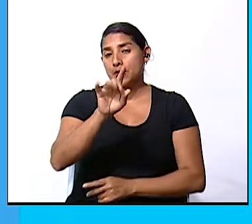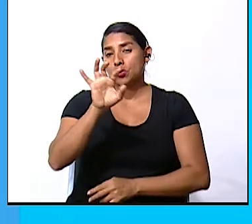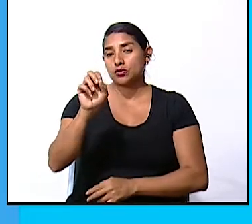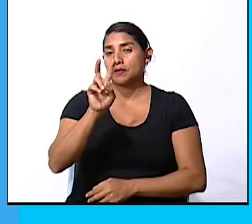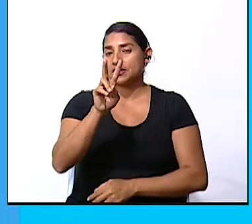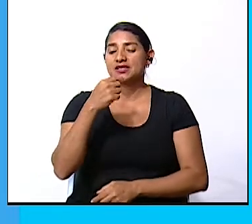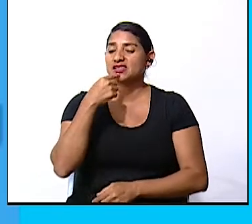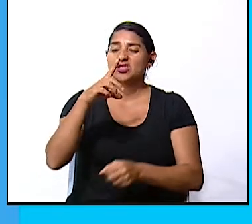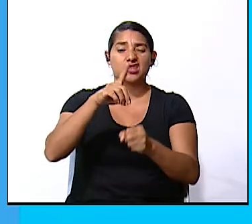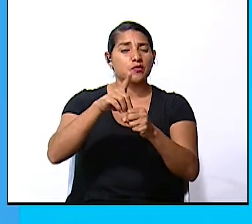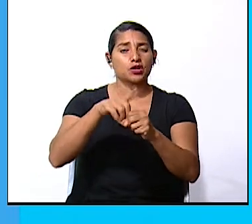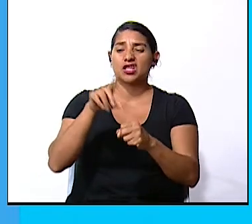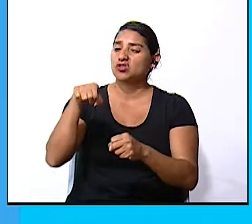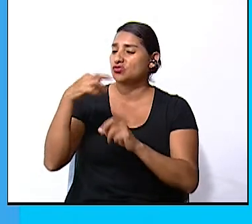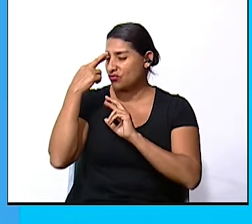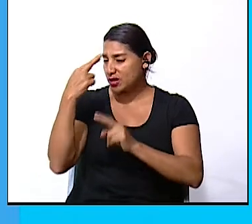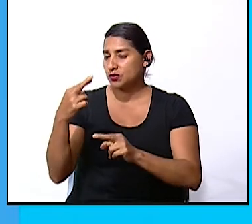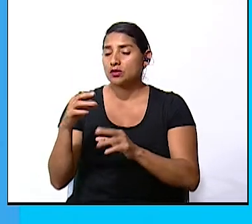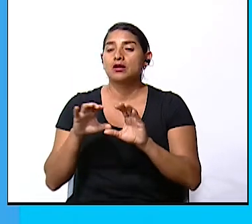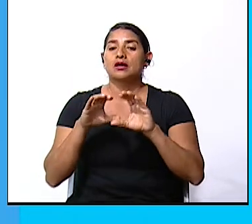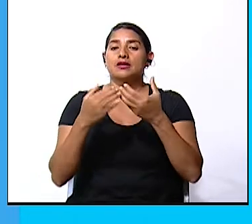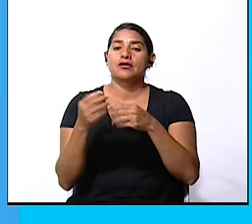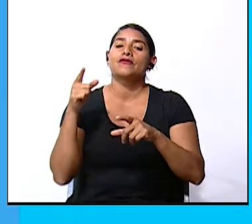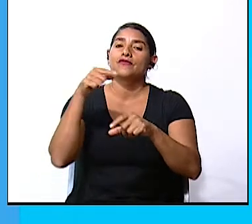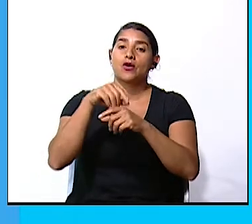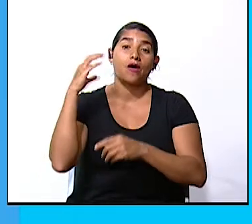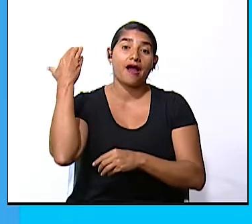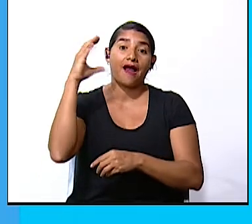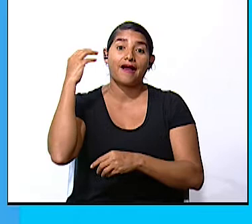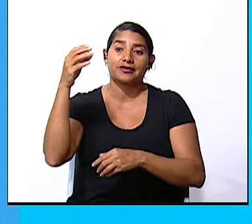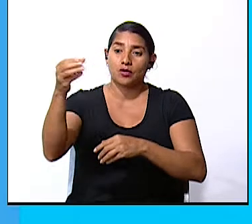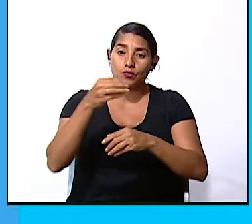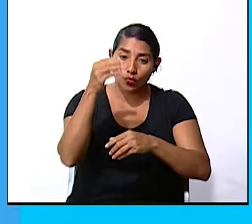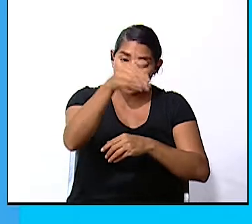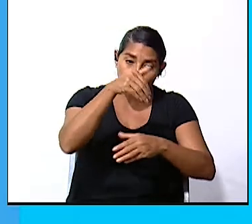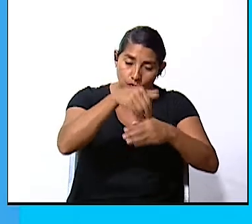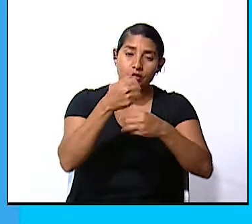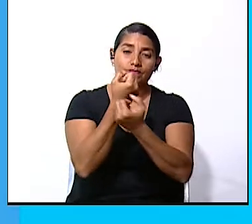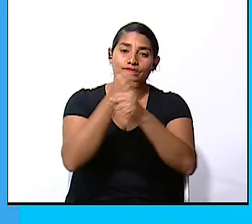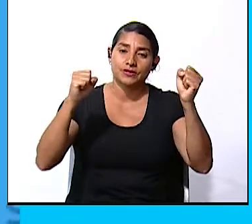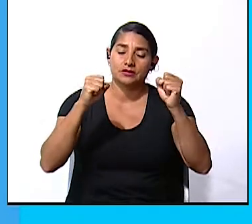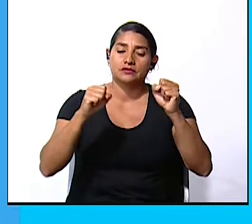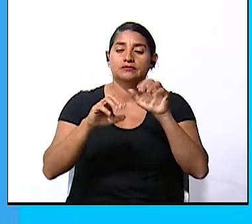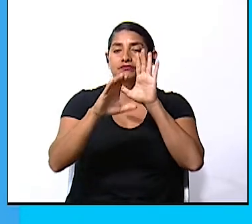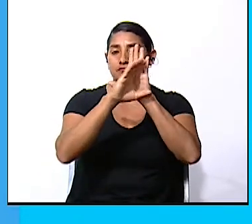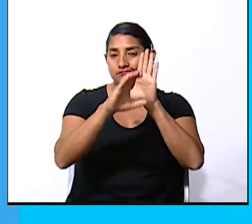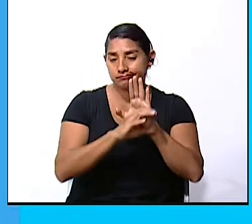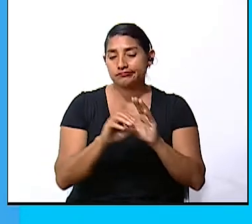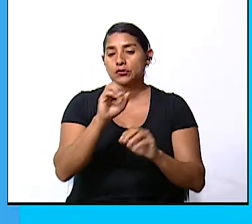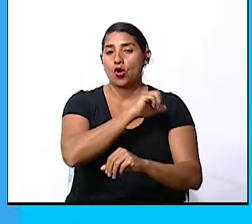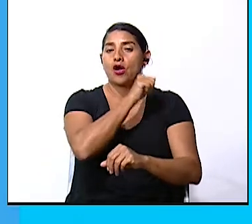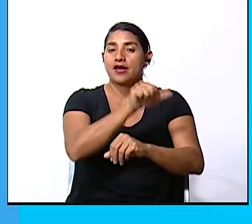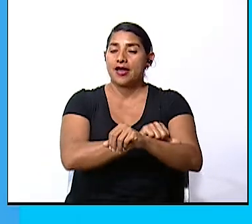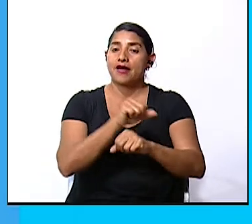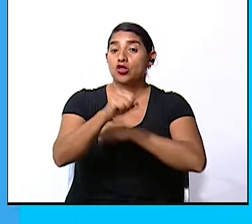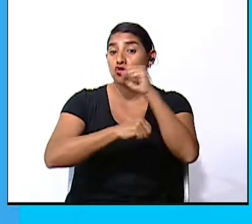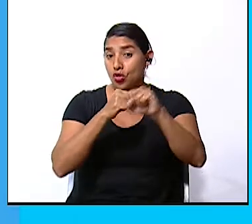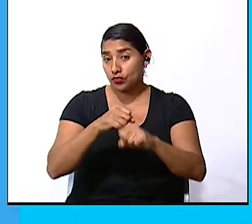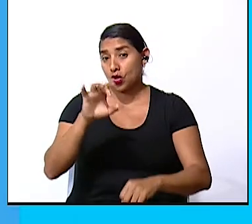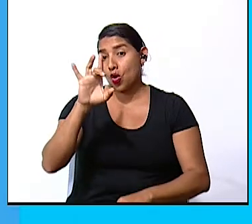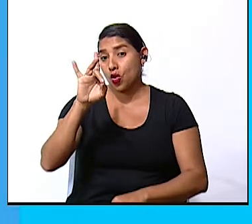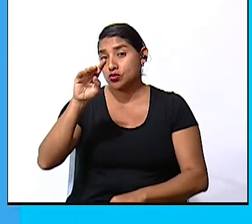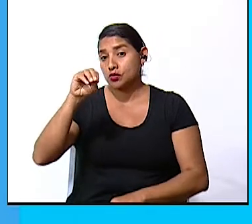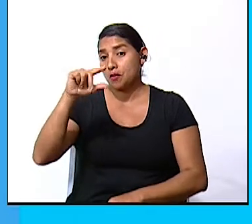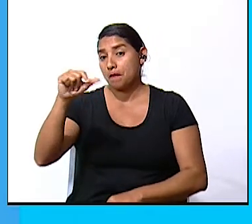la Diputación y toman el cuartel de armas de Cartago y rompen el orden constitucional con la Guerra Civil del Chomogo. Una